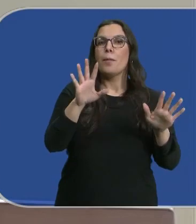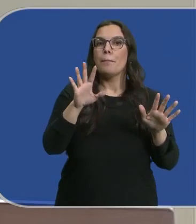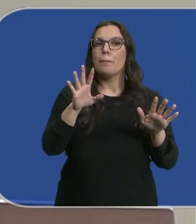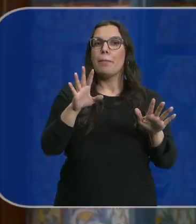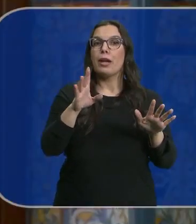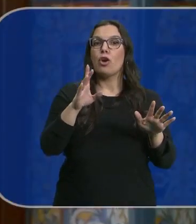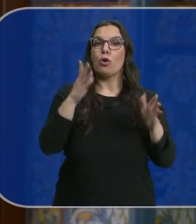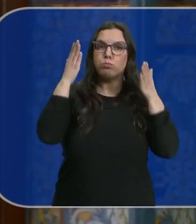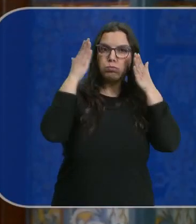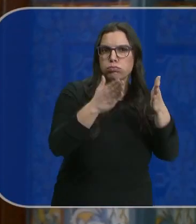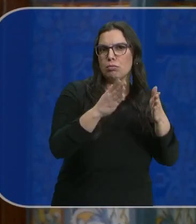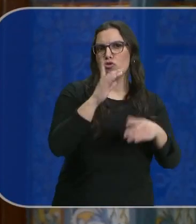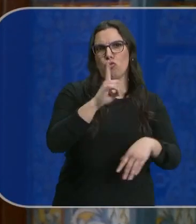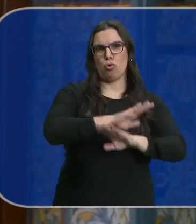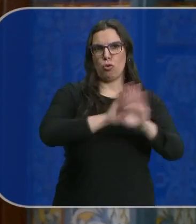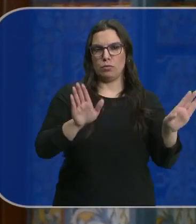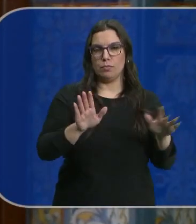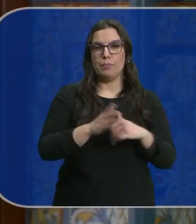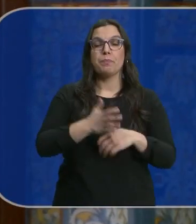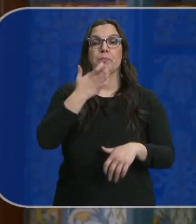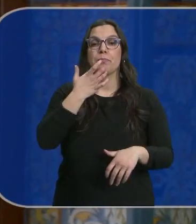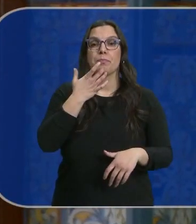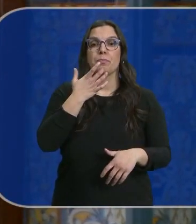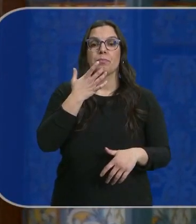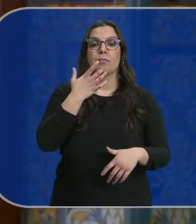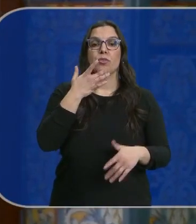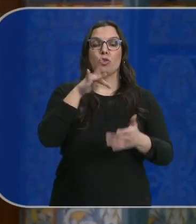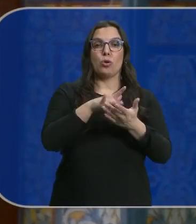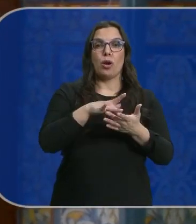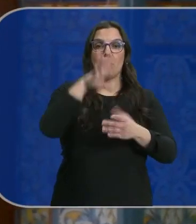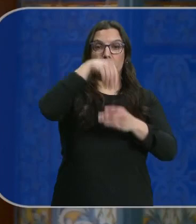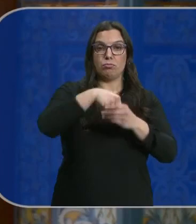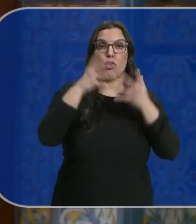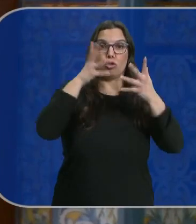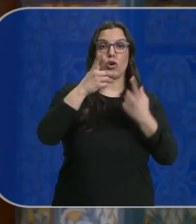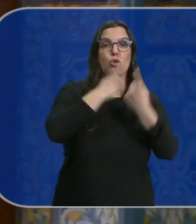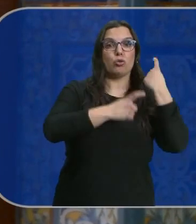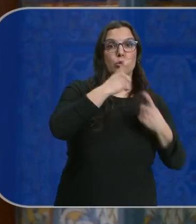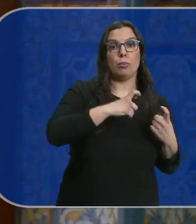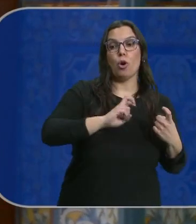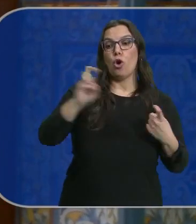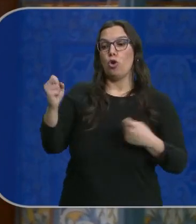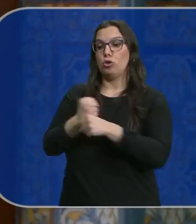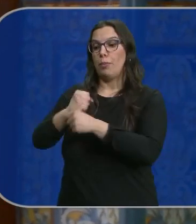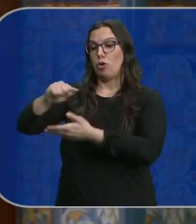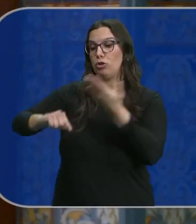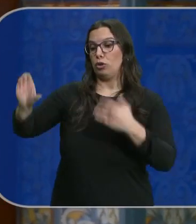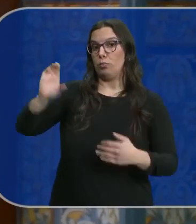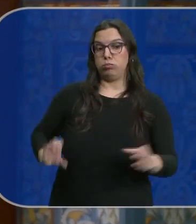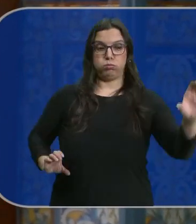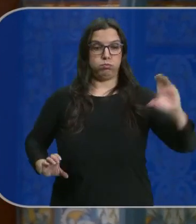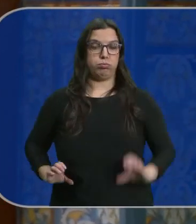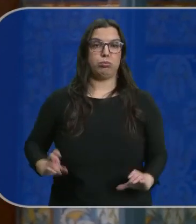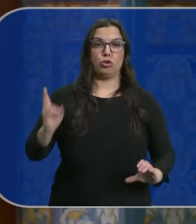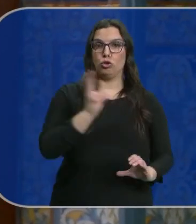dedicación exclusiva. Si tú estás, ejerciendo de consejero del Consejo Consultivo, no puedes tener otro tipo de actividades, puestos de